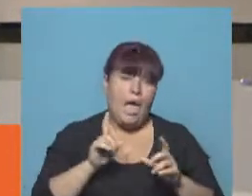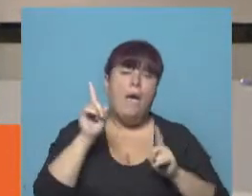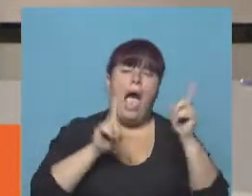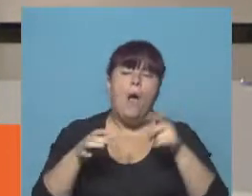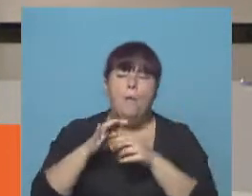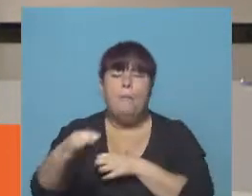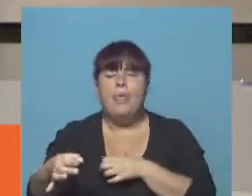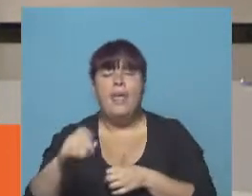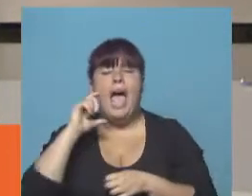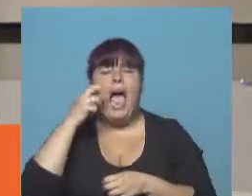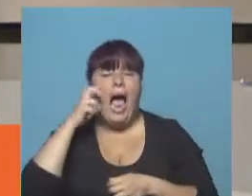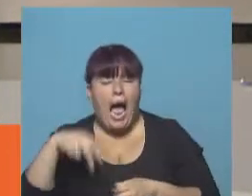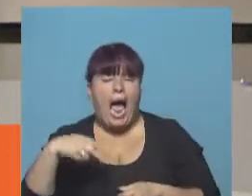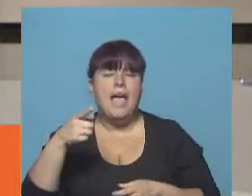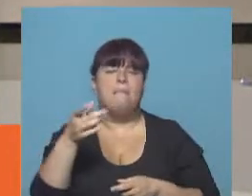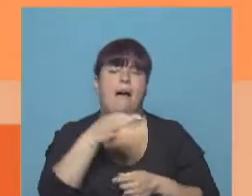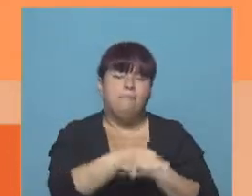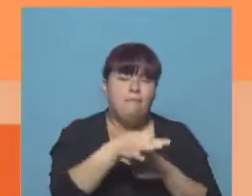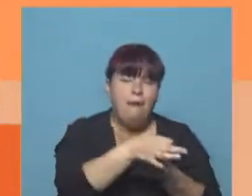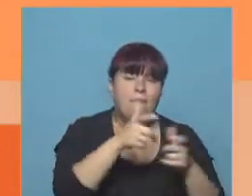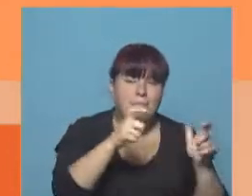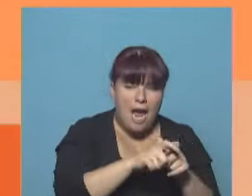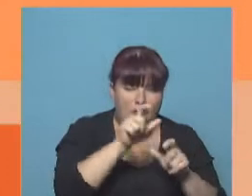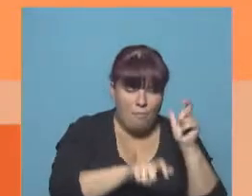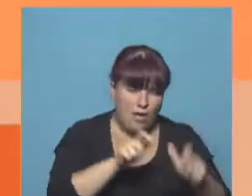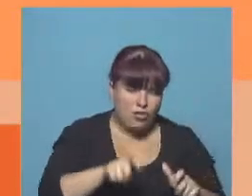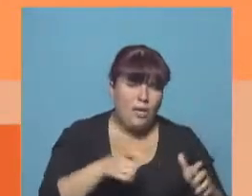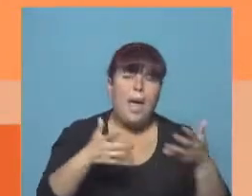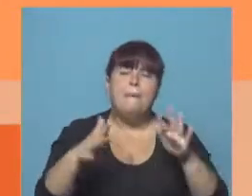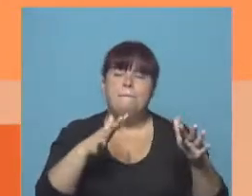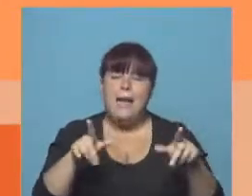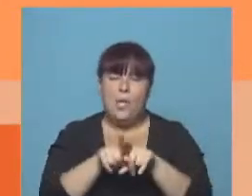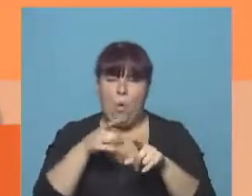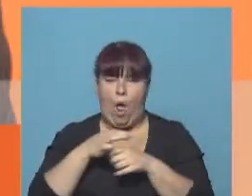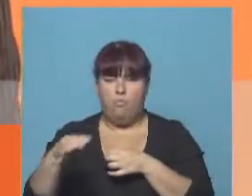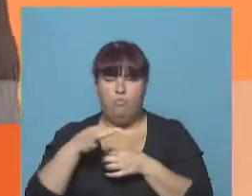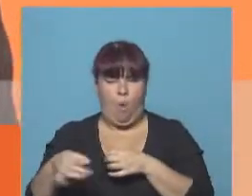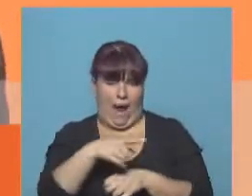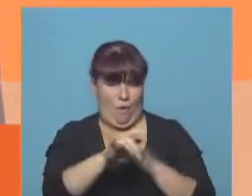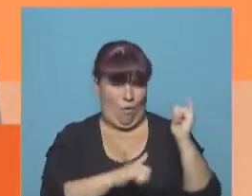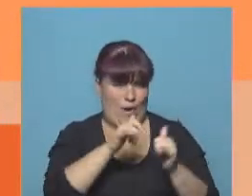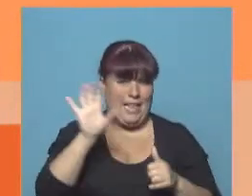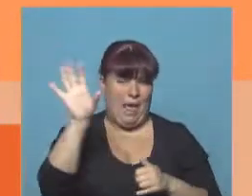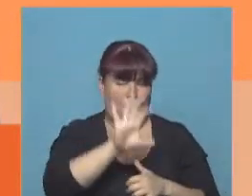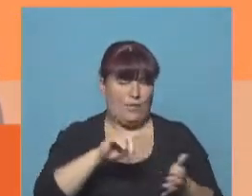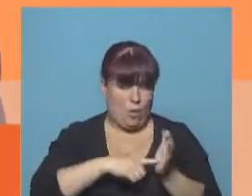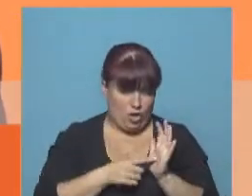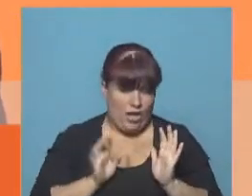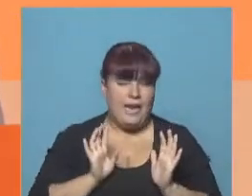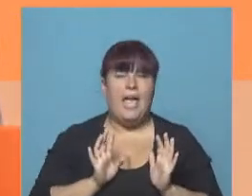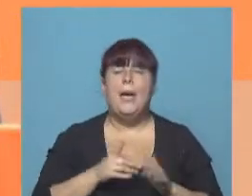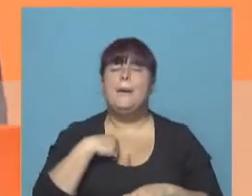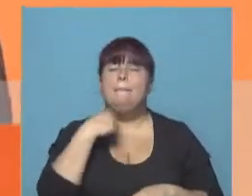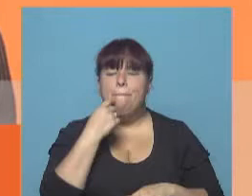localidades muy cercas como Gay, Mandolamo, que tienen mucho menos habitantes. Muy parecida a la situación de estos pueblos de la provincia de Buenos Aires.